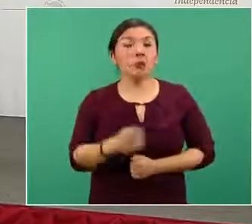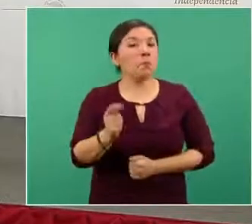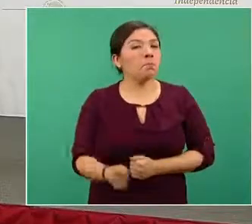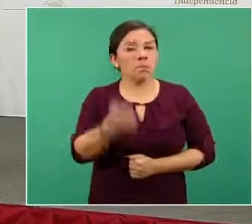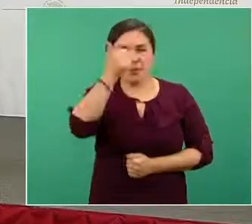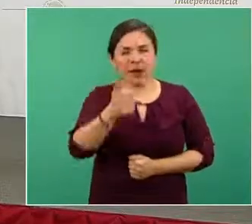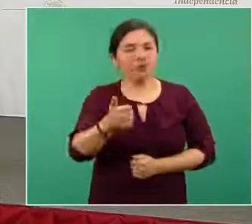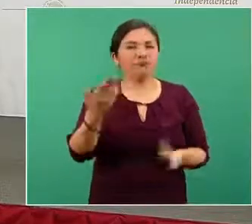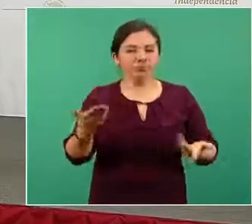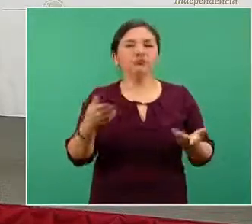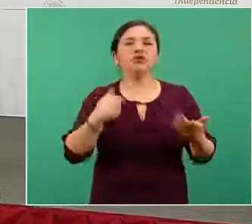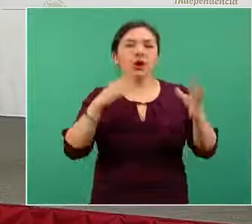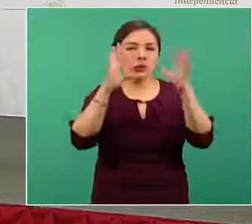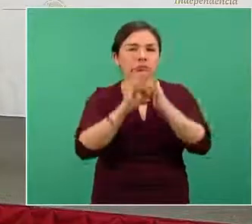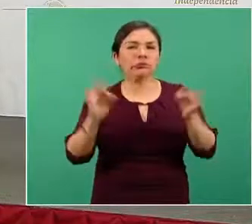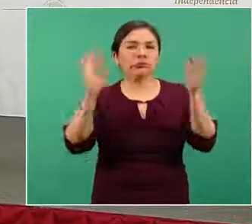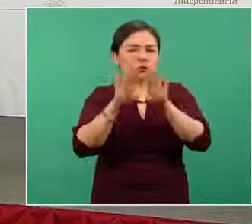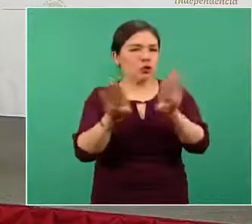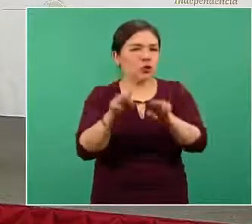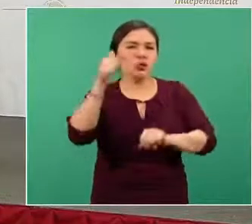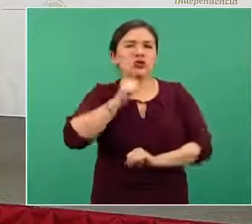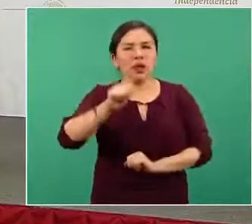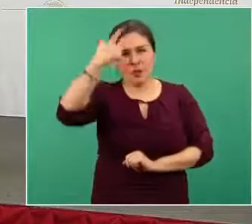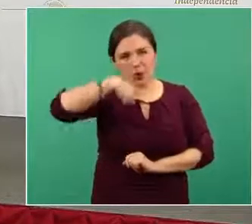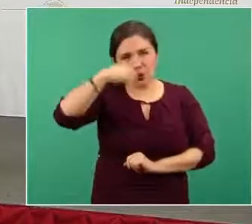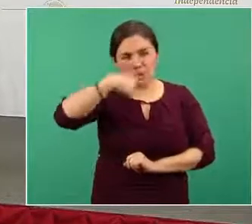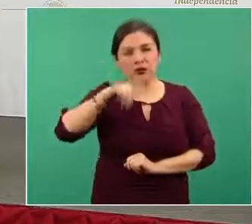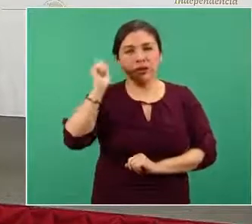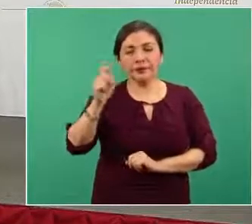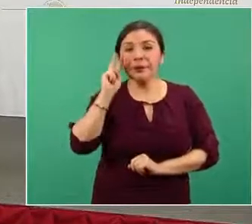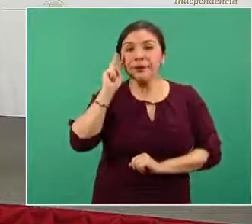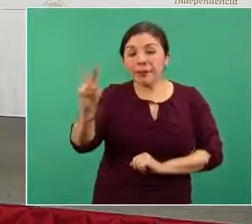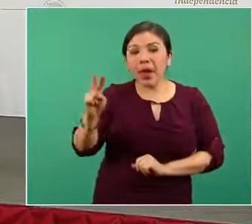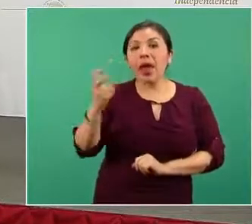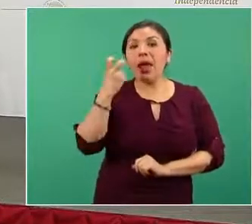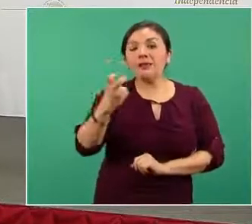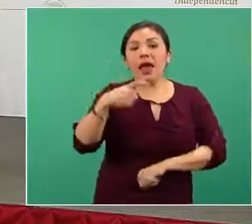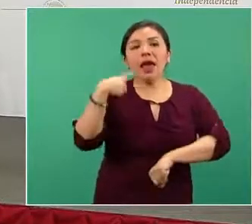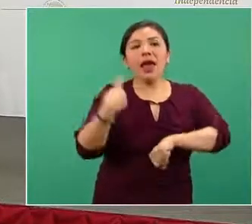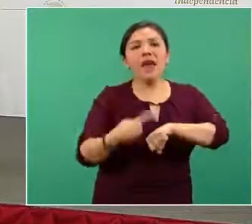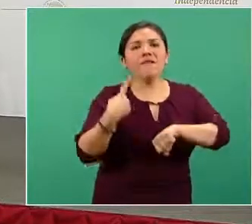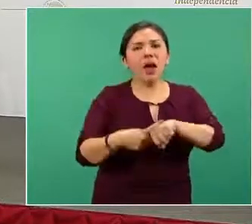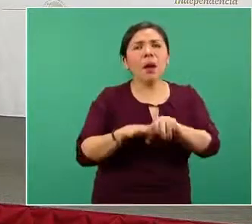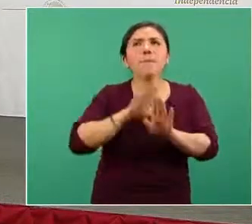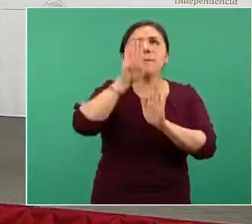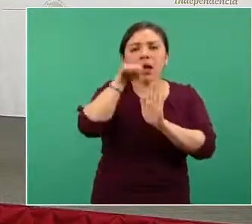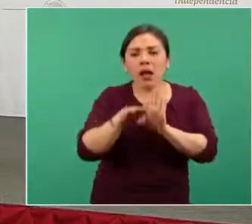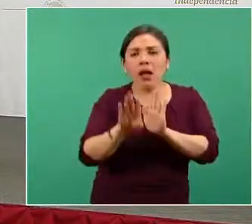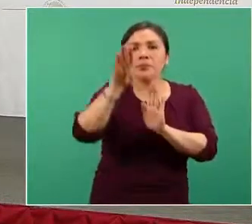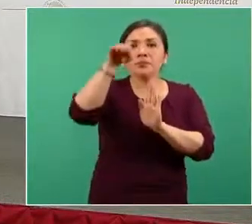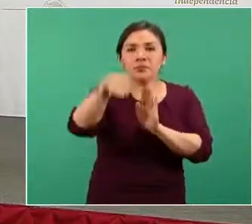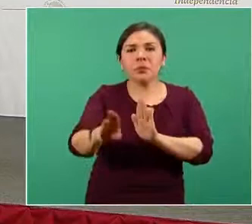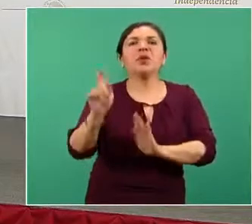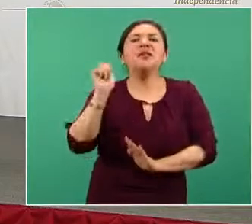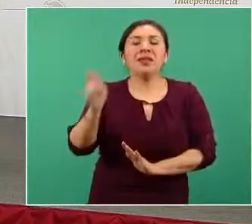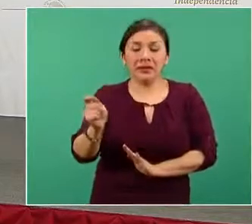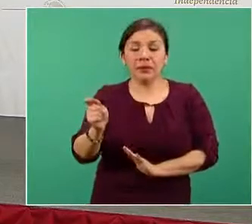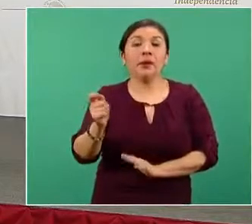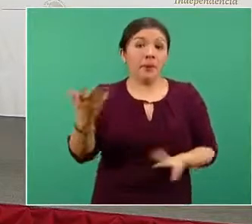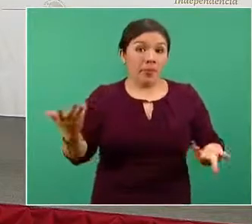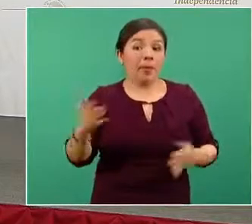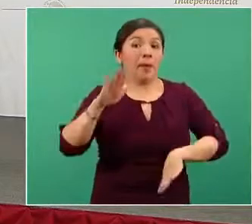primeramente actualizando, como todas las noches, nuestras curvas epidémicas. Obviamente la que